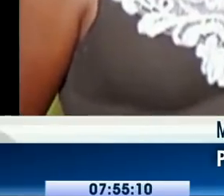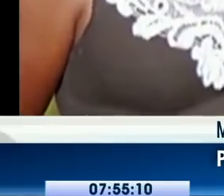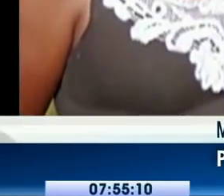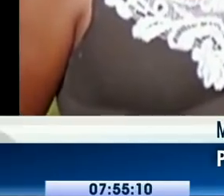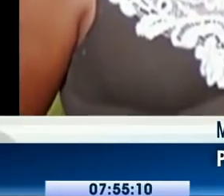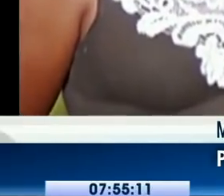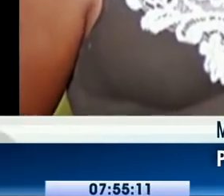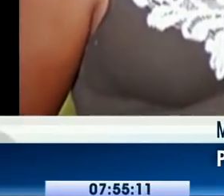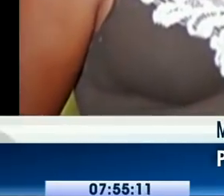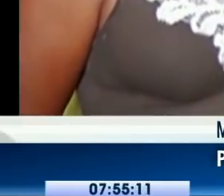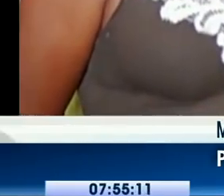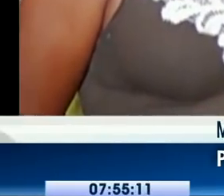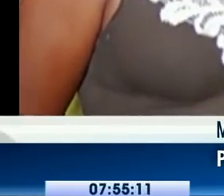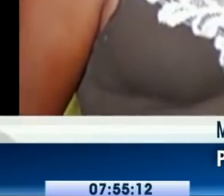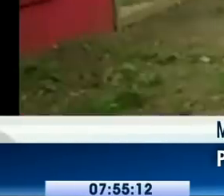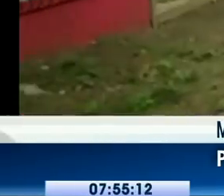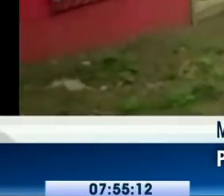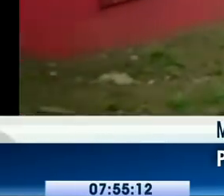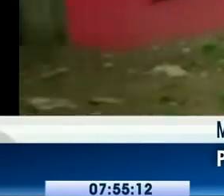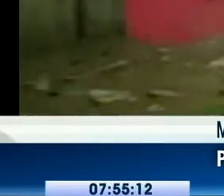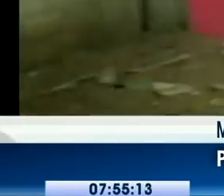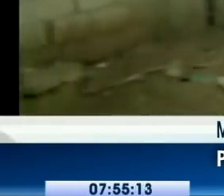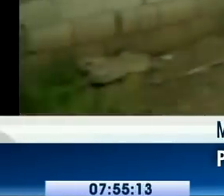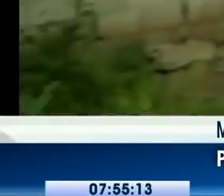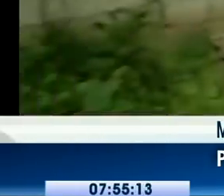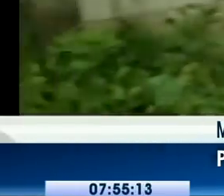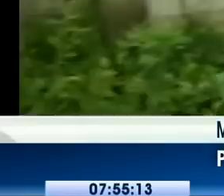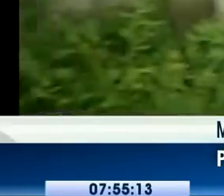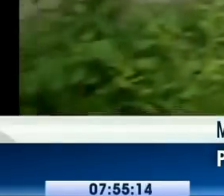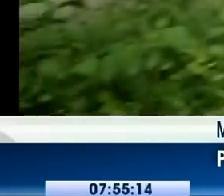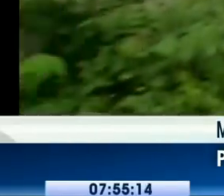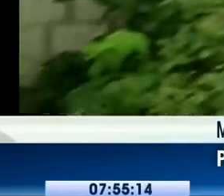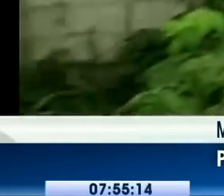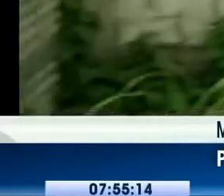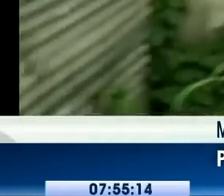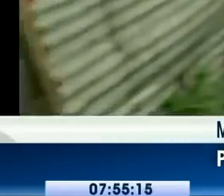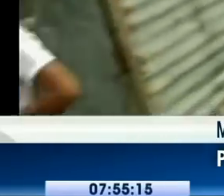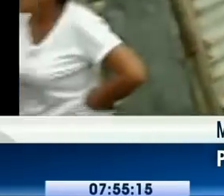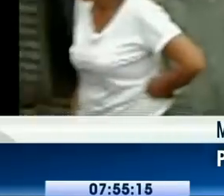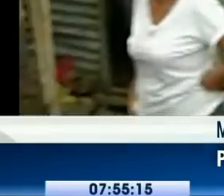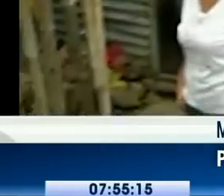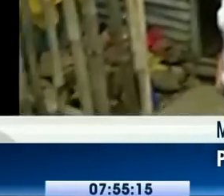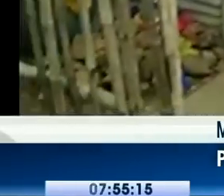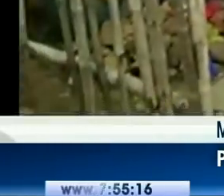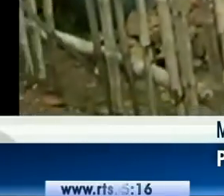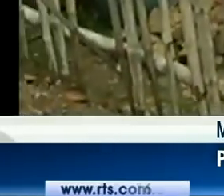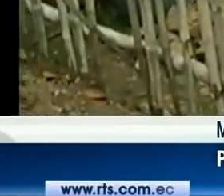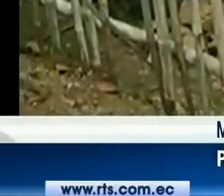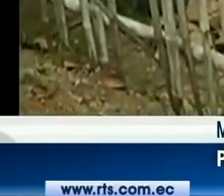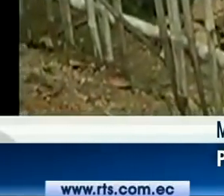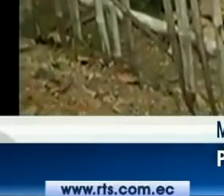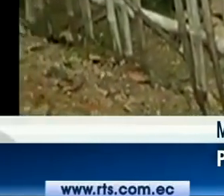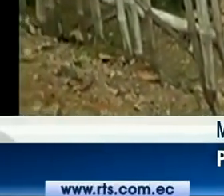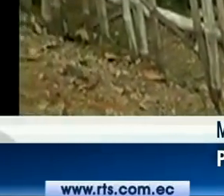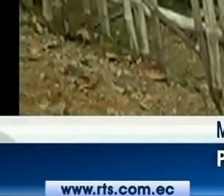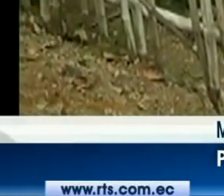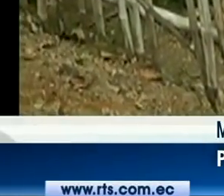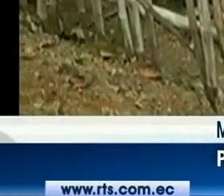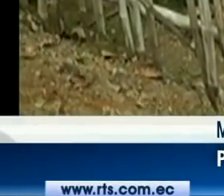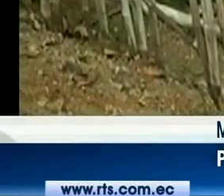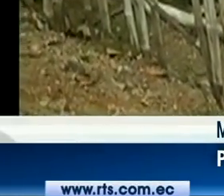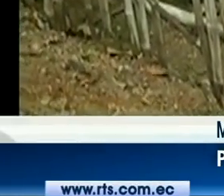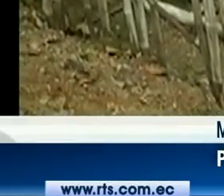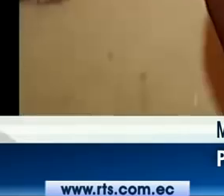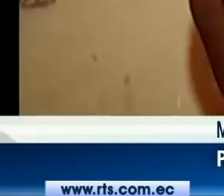brinde un tratamiento para que se rehabilite. El Ministerio de Salud informó que realizará una inspección en el hogar de Marcos para